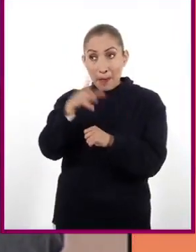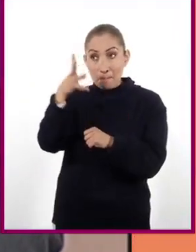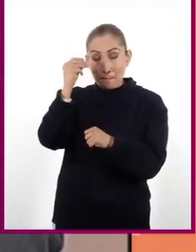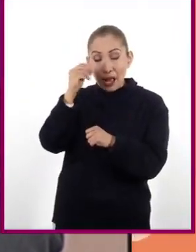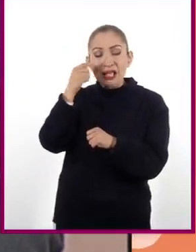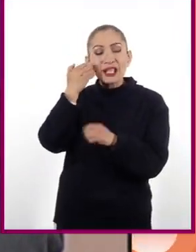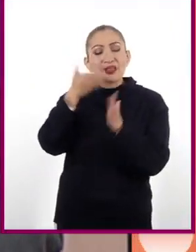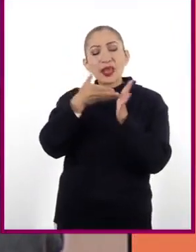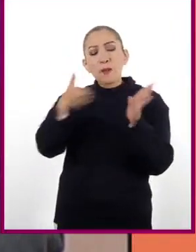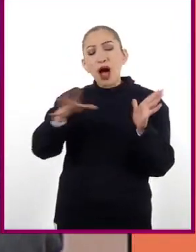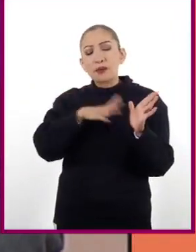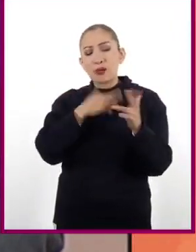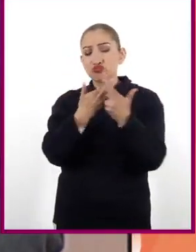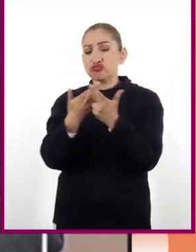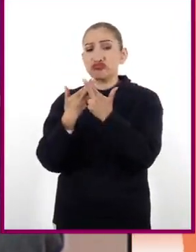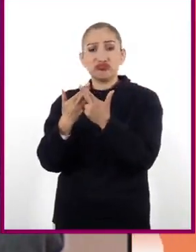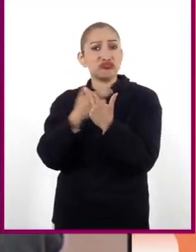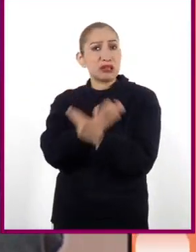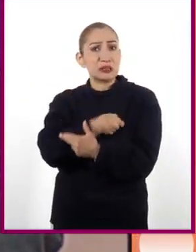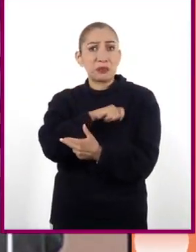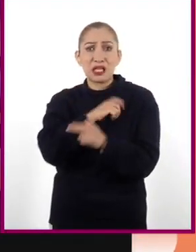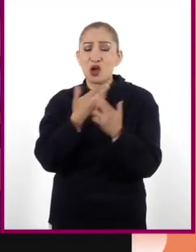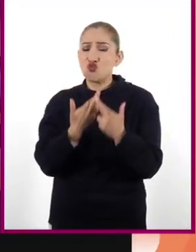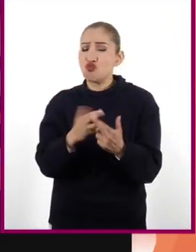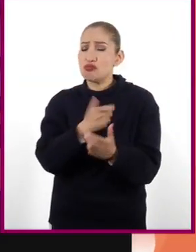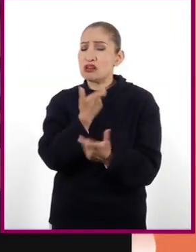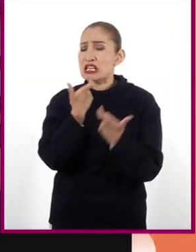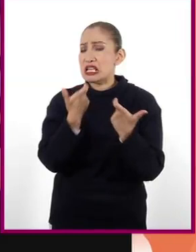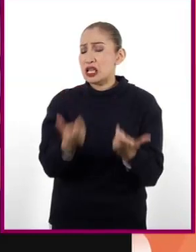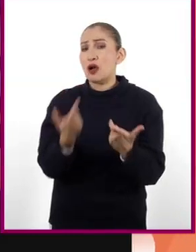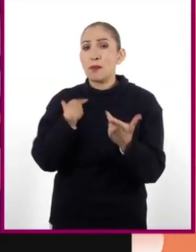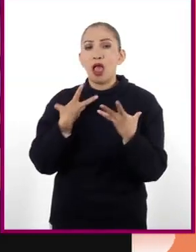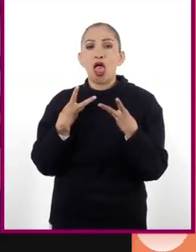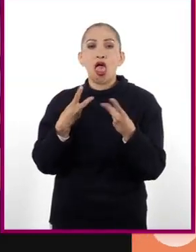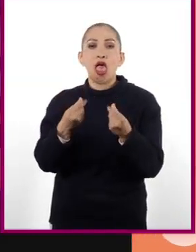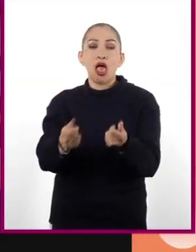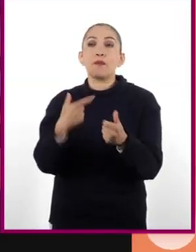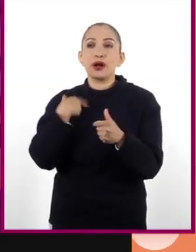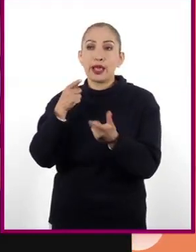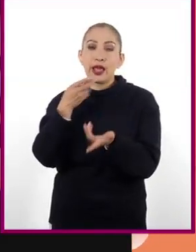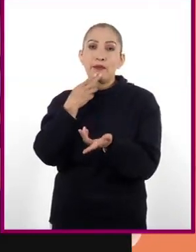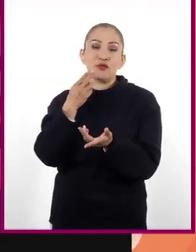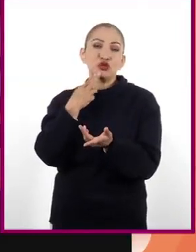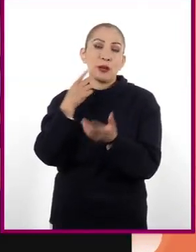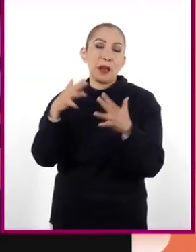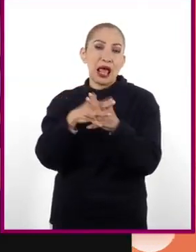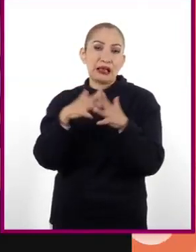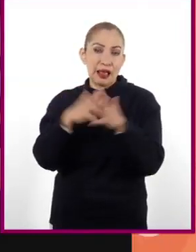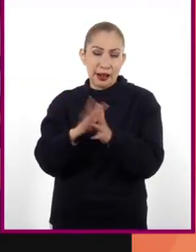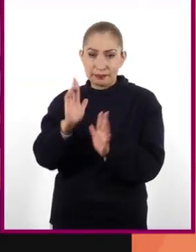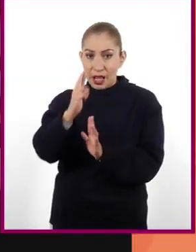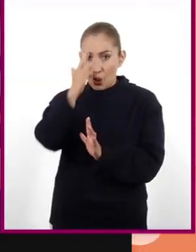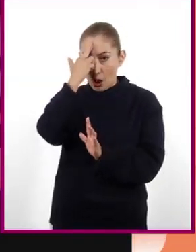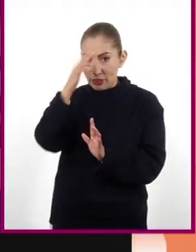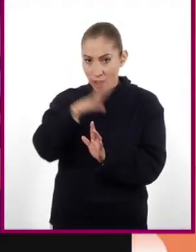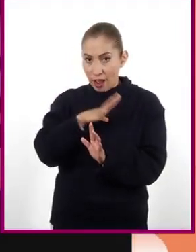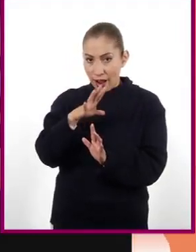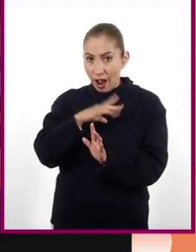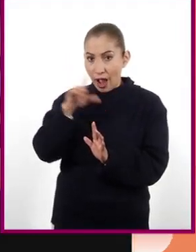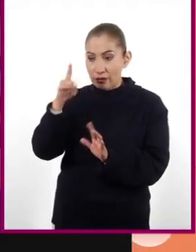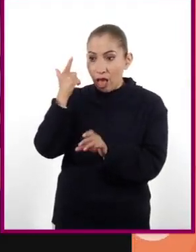esta época había mucha riqueza en España, pero una riqueza que era malgastada porque se había invertido en la guerra. Recordemos que se